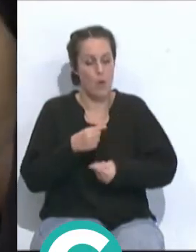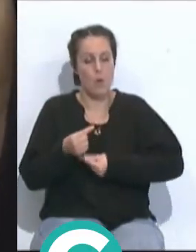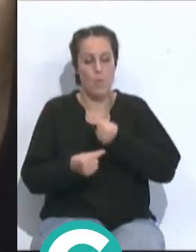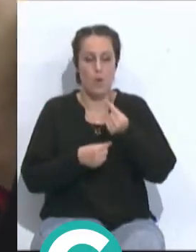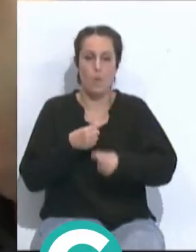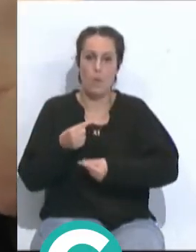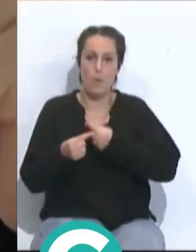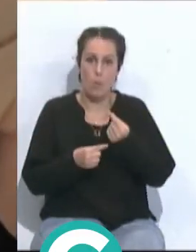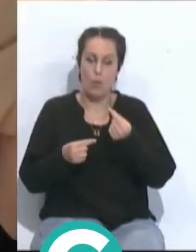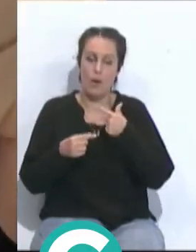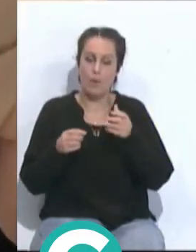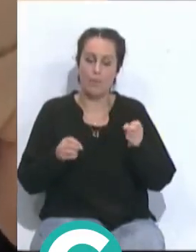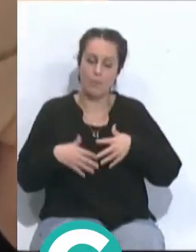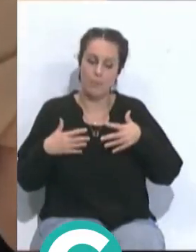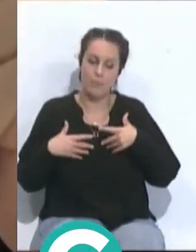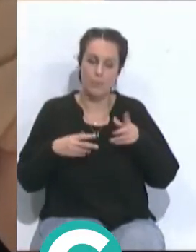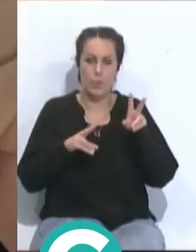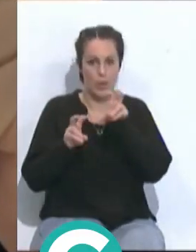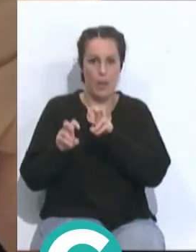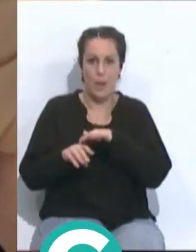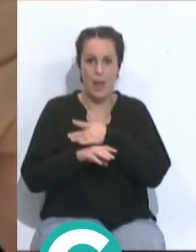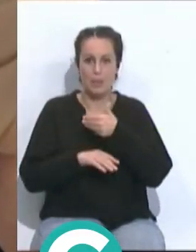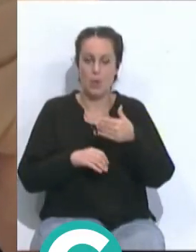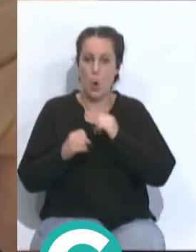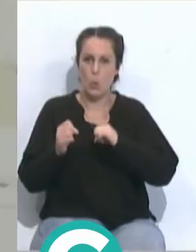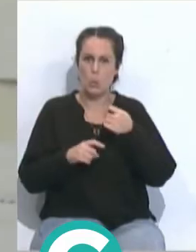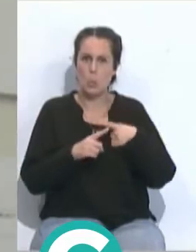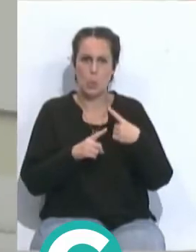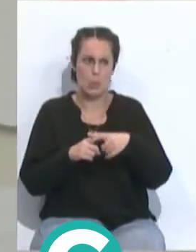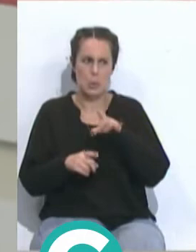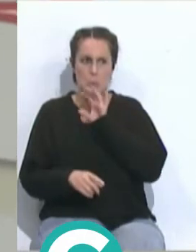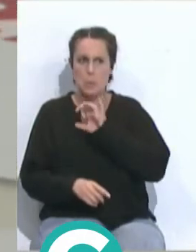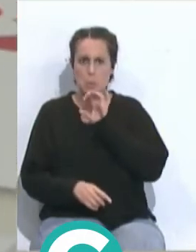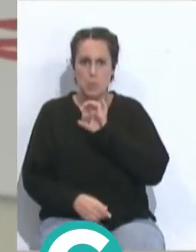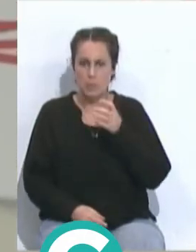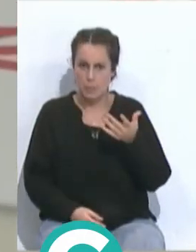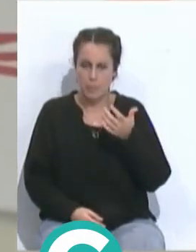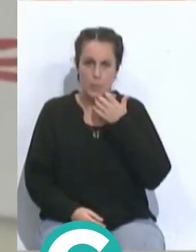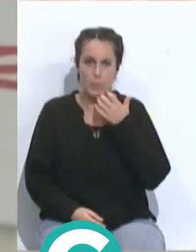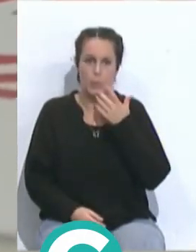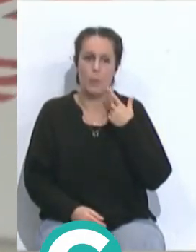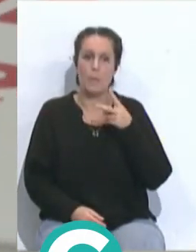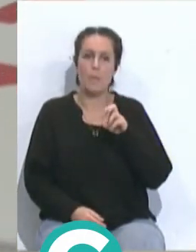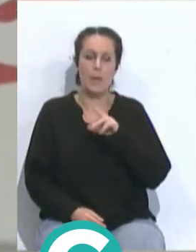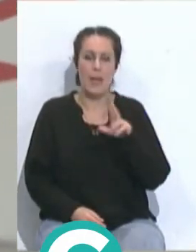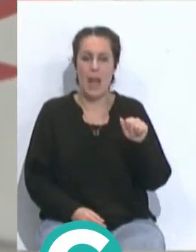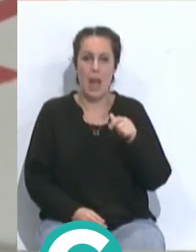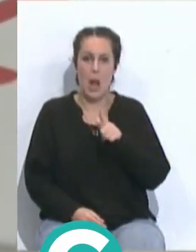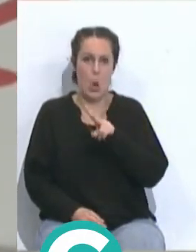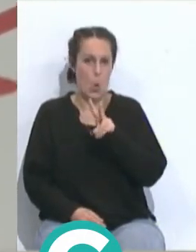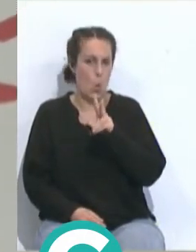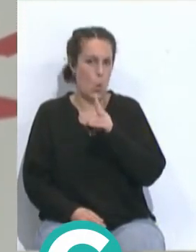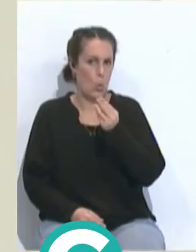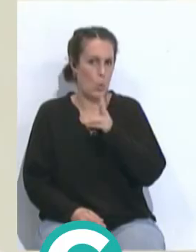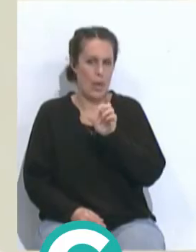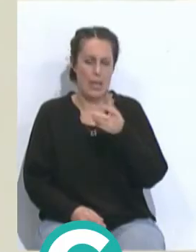van lloviendo alegrías, tenemos novedades para este concurso y cosas curiosas, como eso de que Vera Luque no esté en Chirigota y vaya a estar en